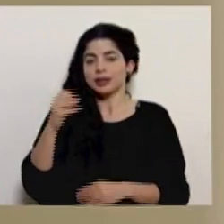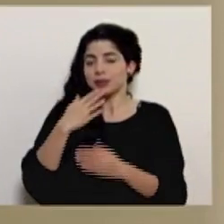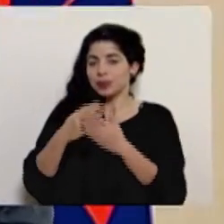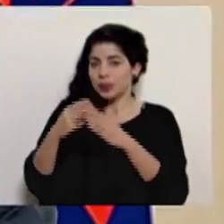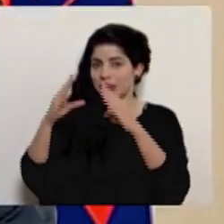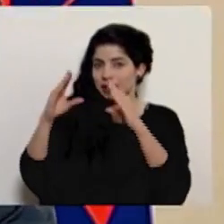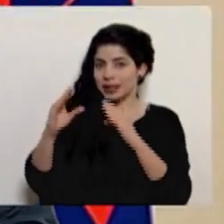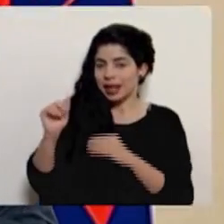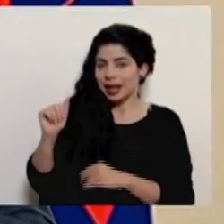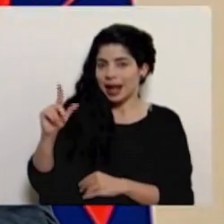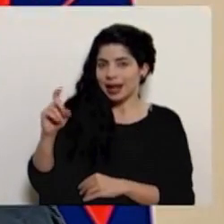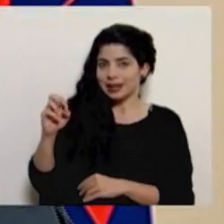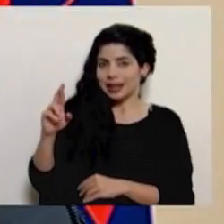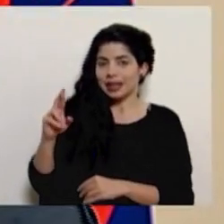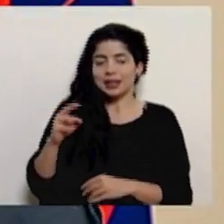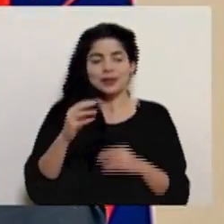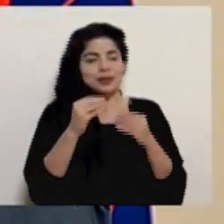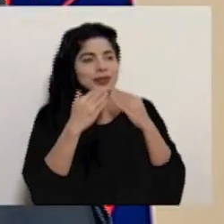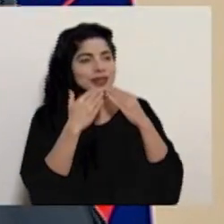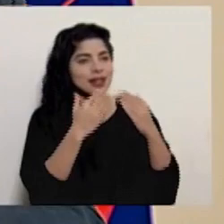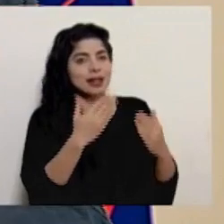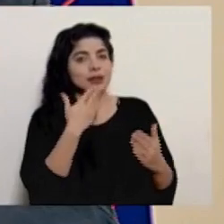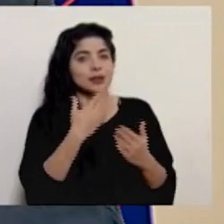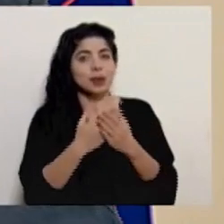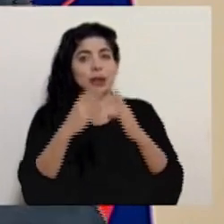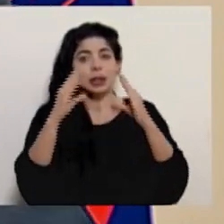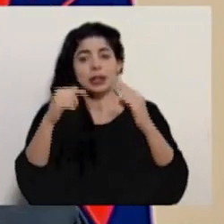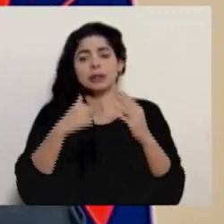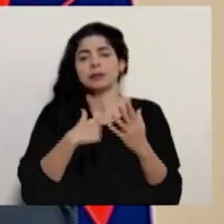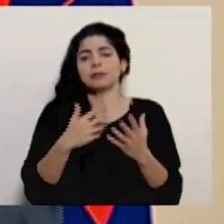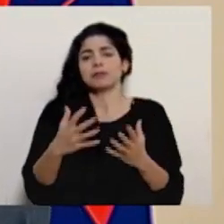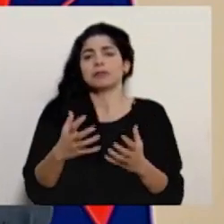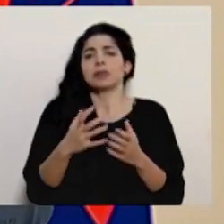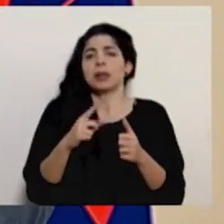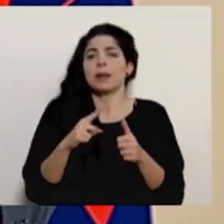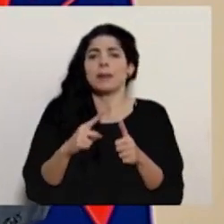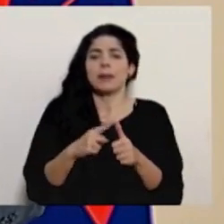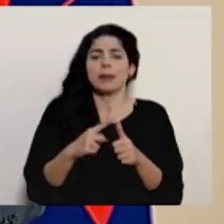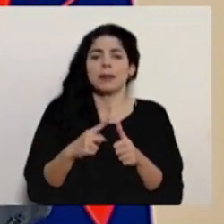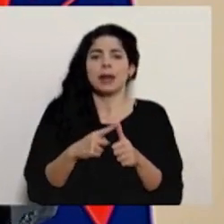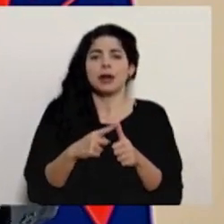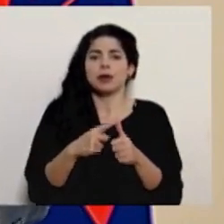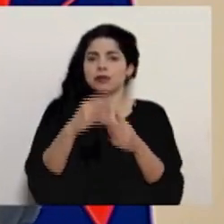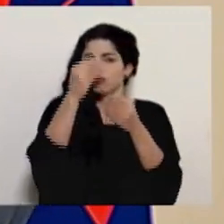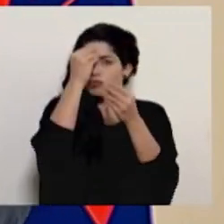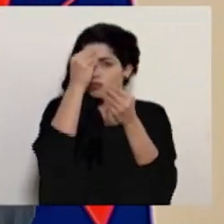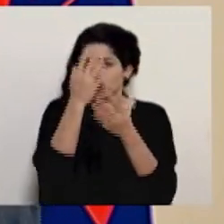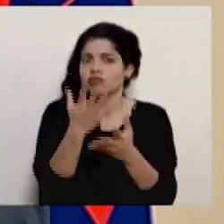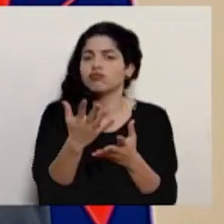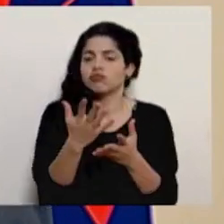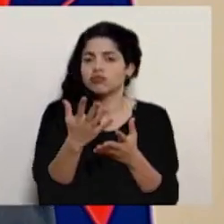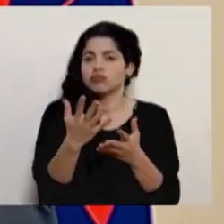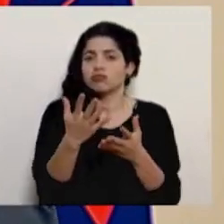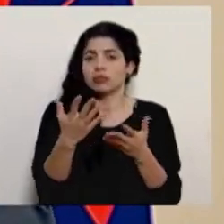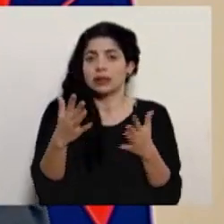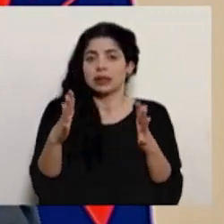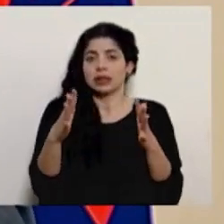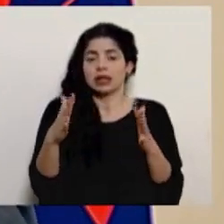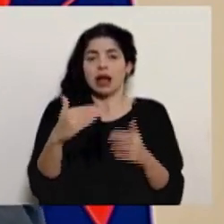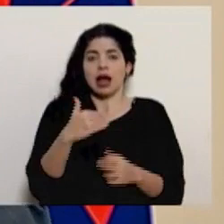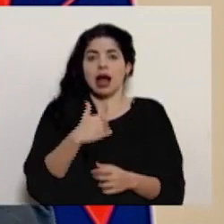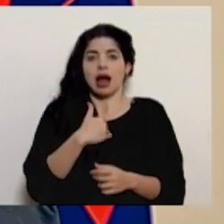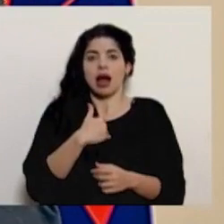Alexander. Muchísimas gracias, muy buenas tardes. Yo quisiera en primera instancia comunicar que ya